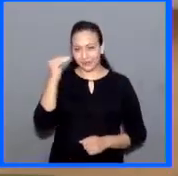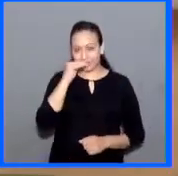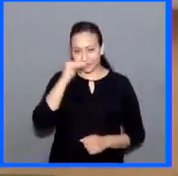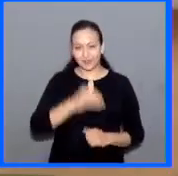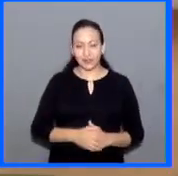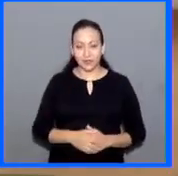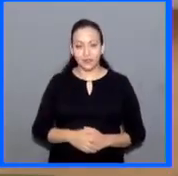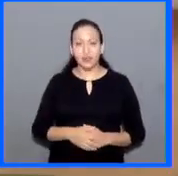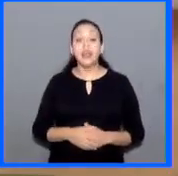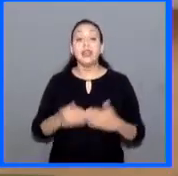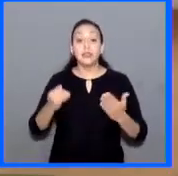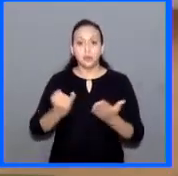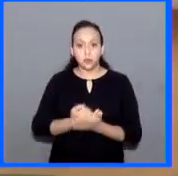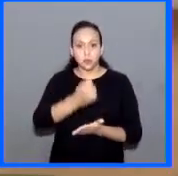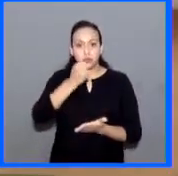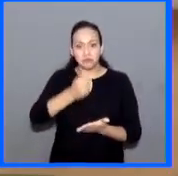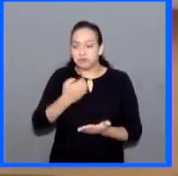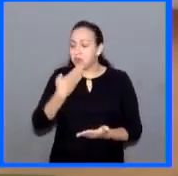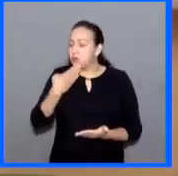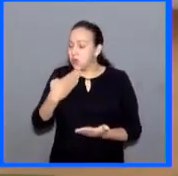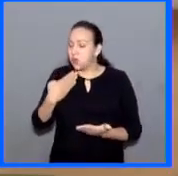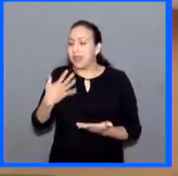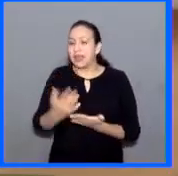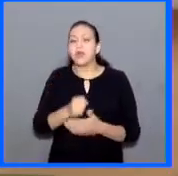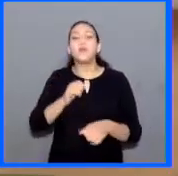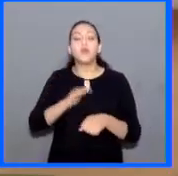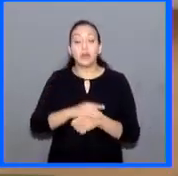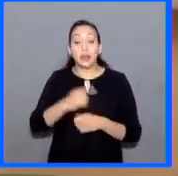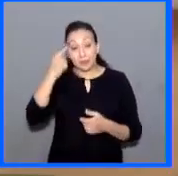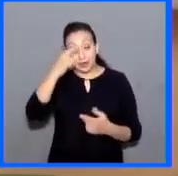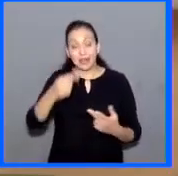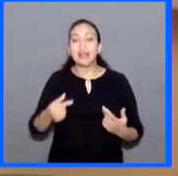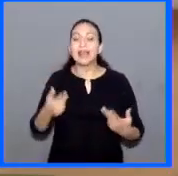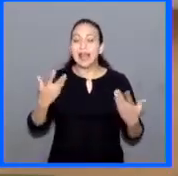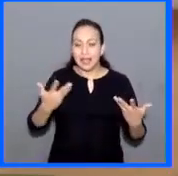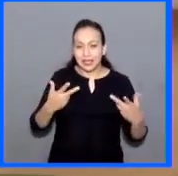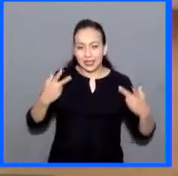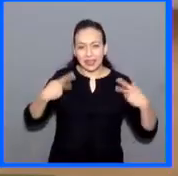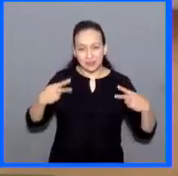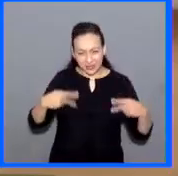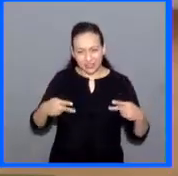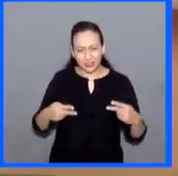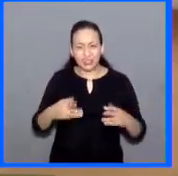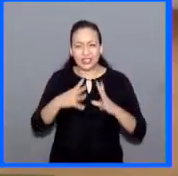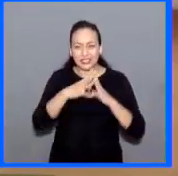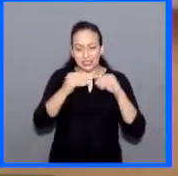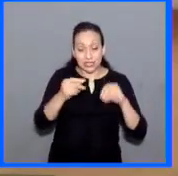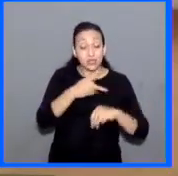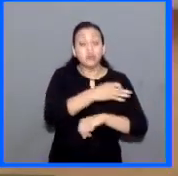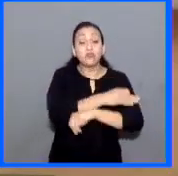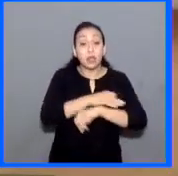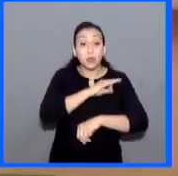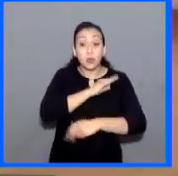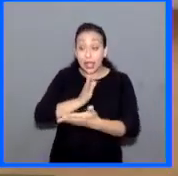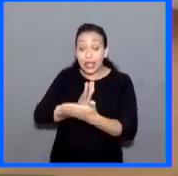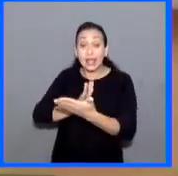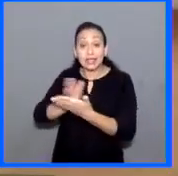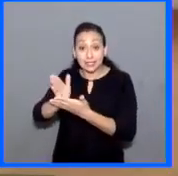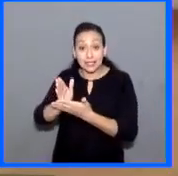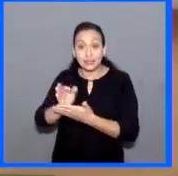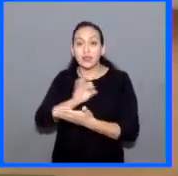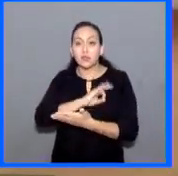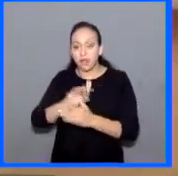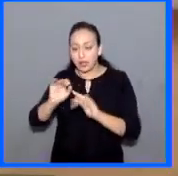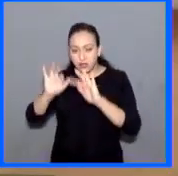una sentencia favorable para asegurar que víctimas de desaparición forzada y sus familias puedan acceder a la declaración especial de ausencia